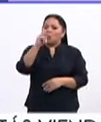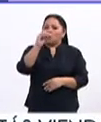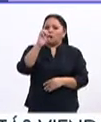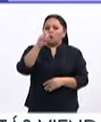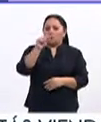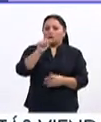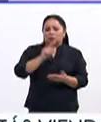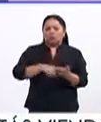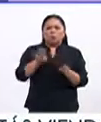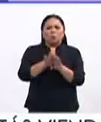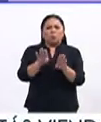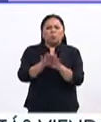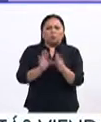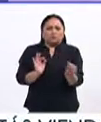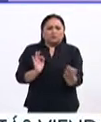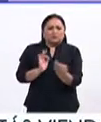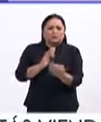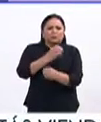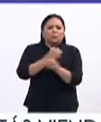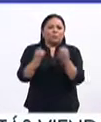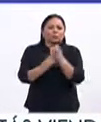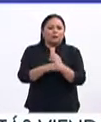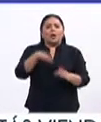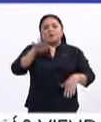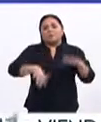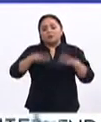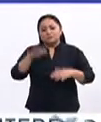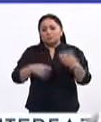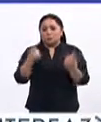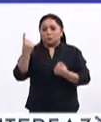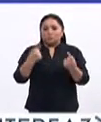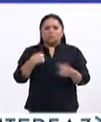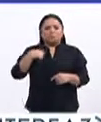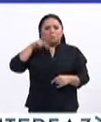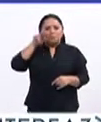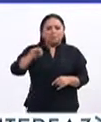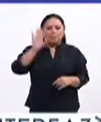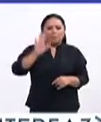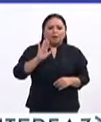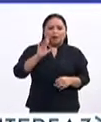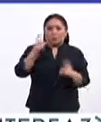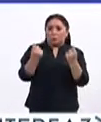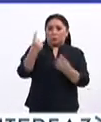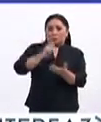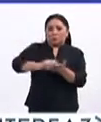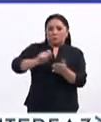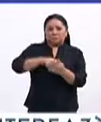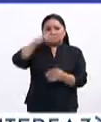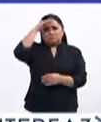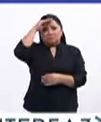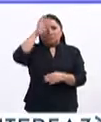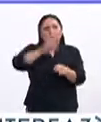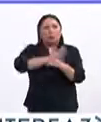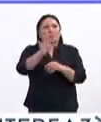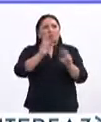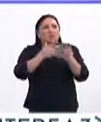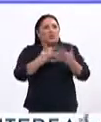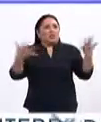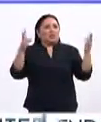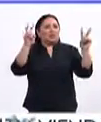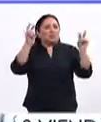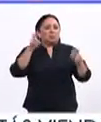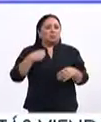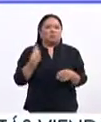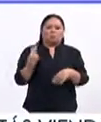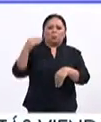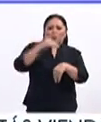de cómo se acerca a las cosas. A veces uno me da la impresión que algunos escritores se ponen a pensar cuáles son los grandes temas que tengo que poner en